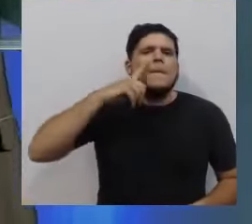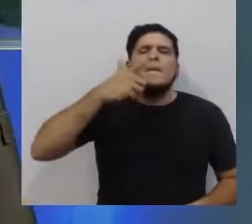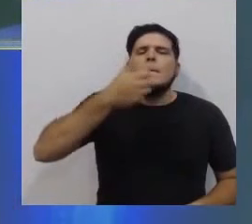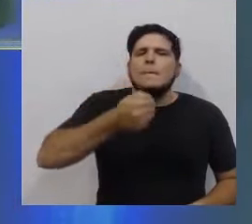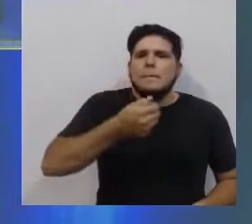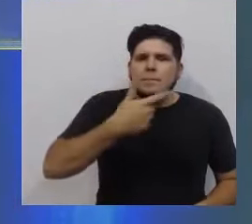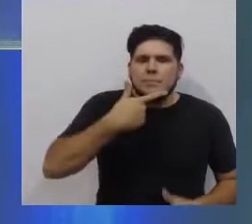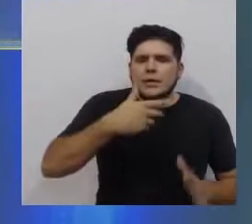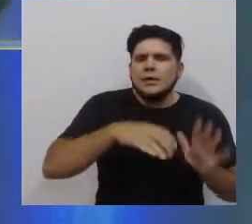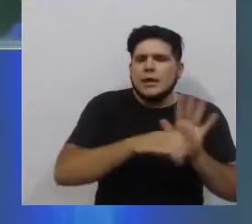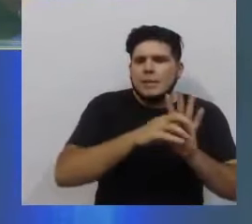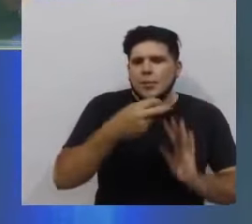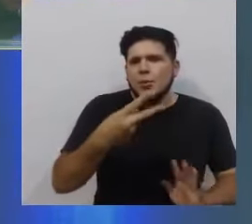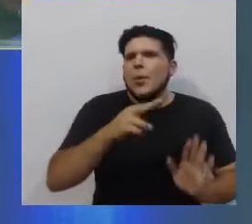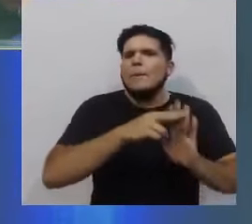y la claridad